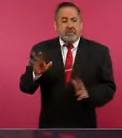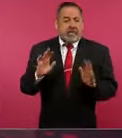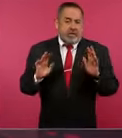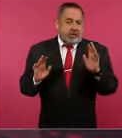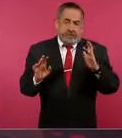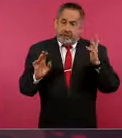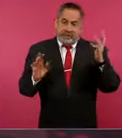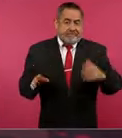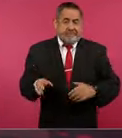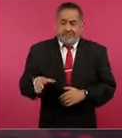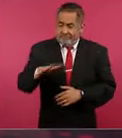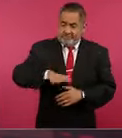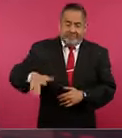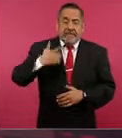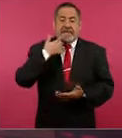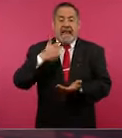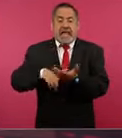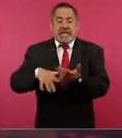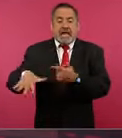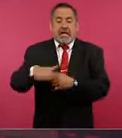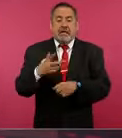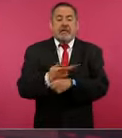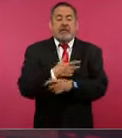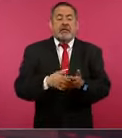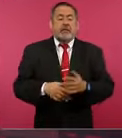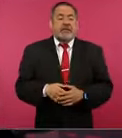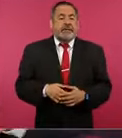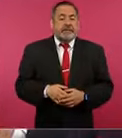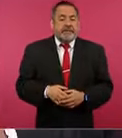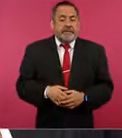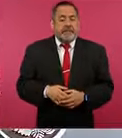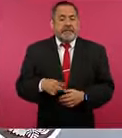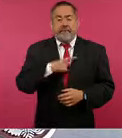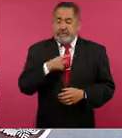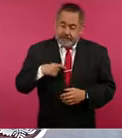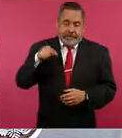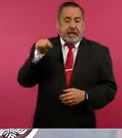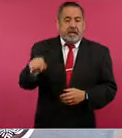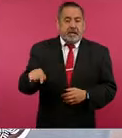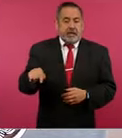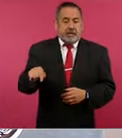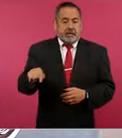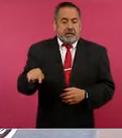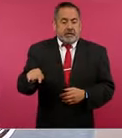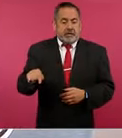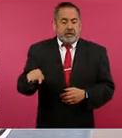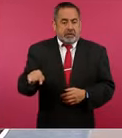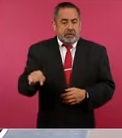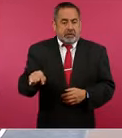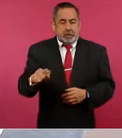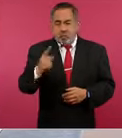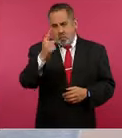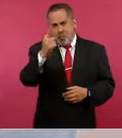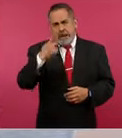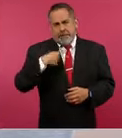que haya un ciudadano,